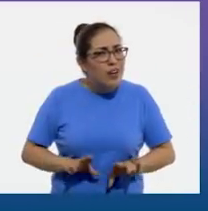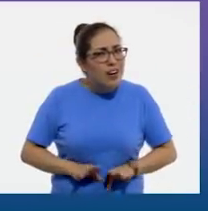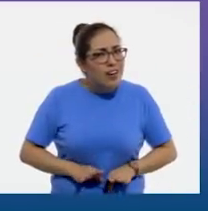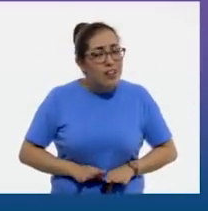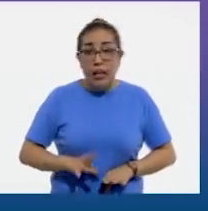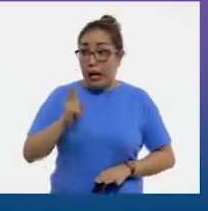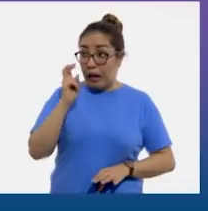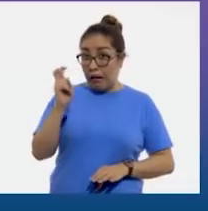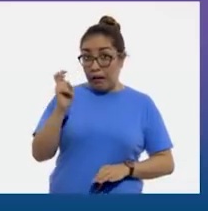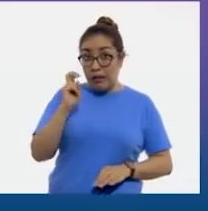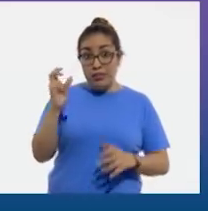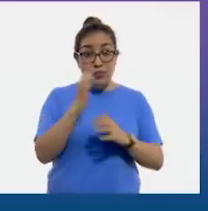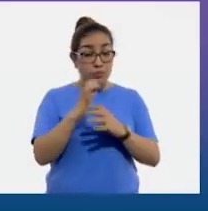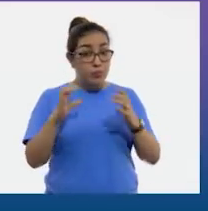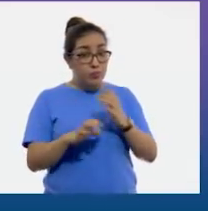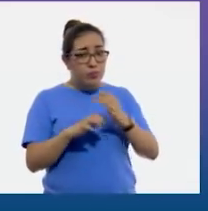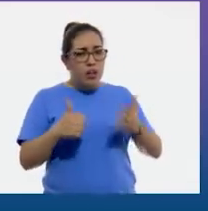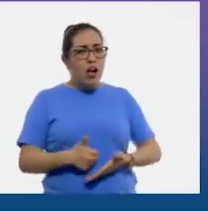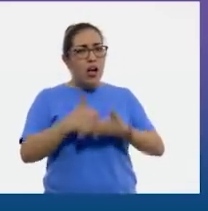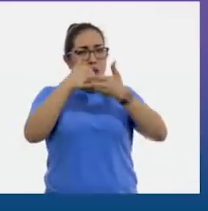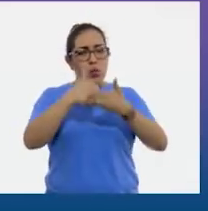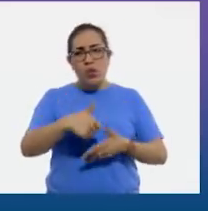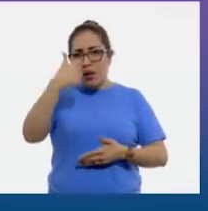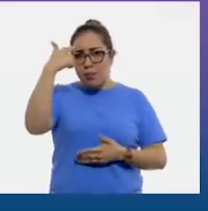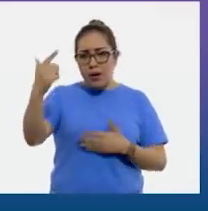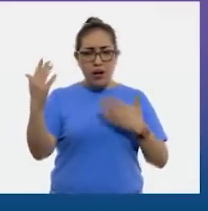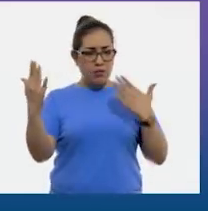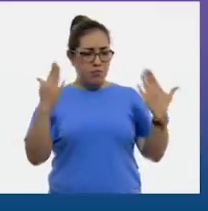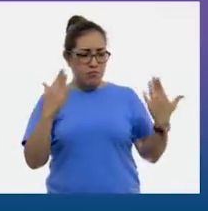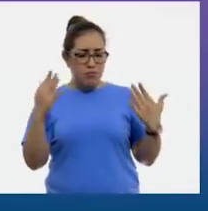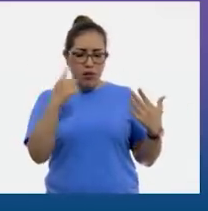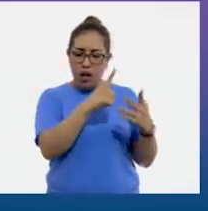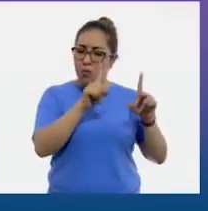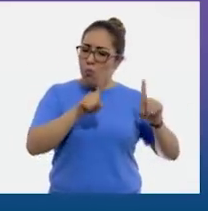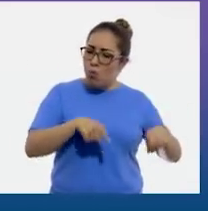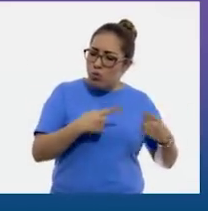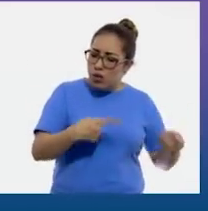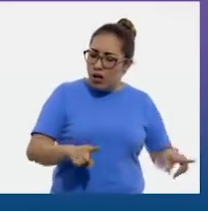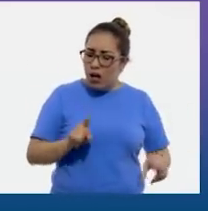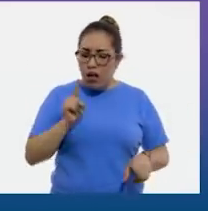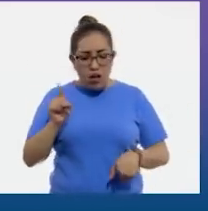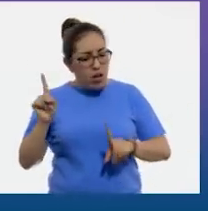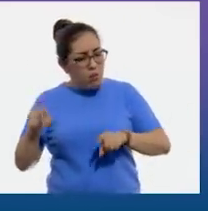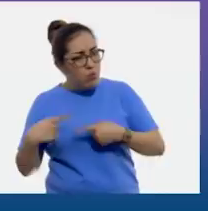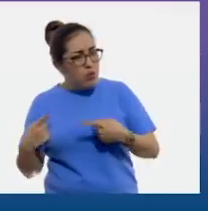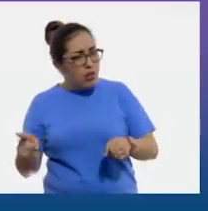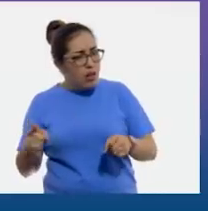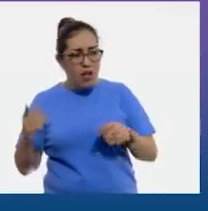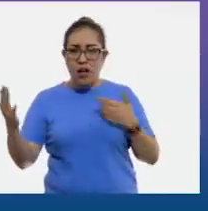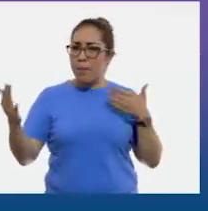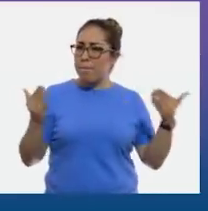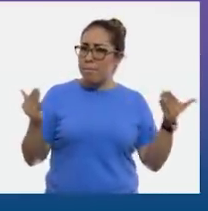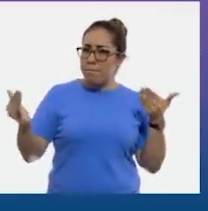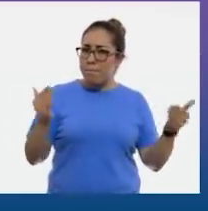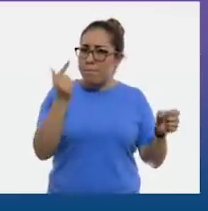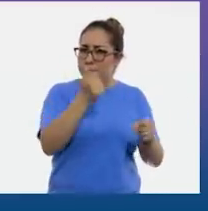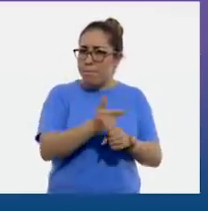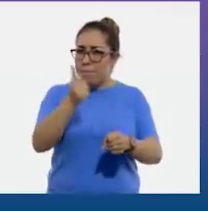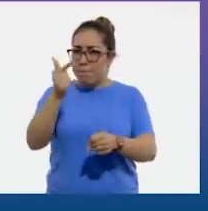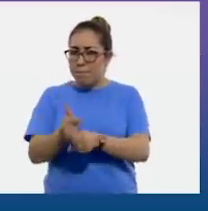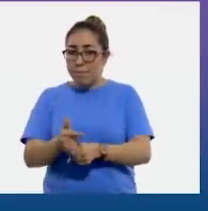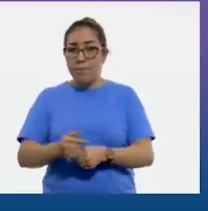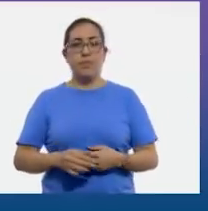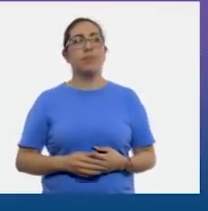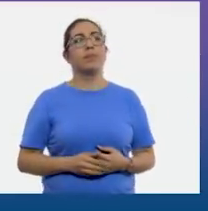son elementos que nos ayudan a distinguir entre un sonido y otro. La primera de